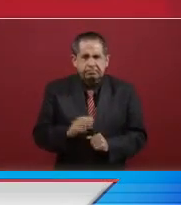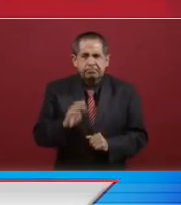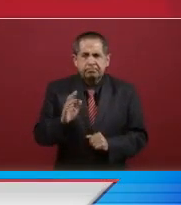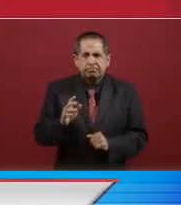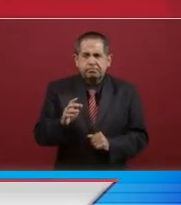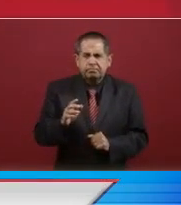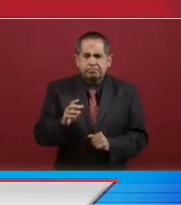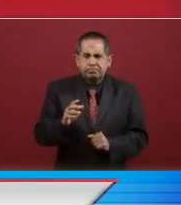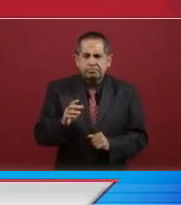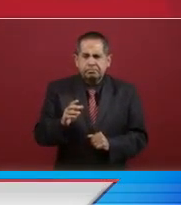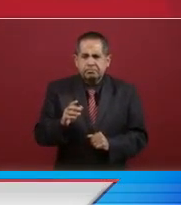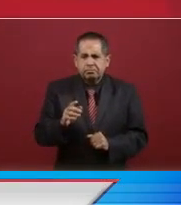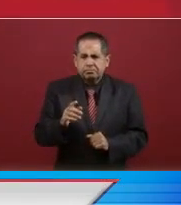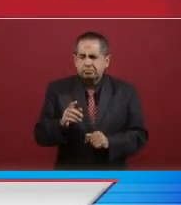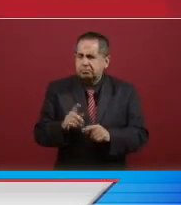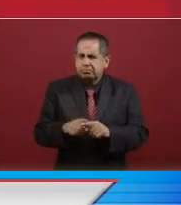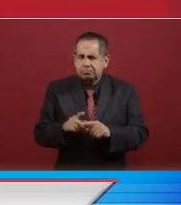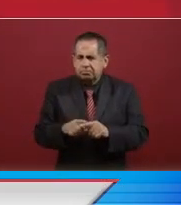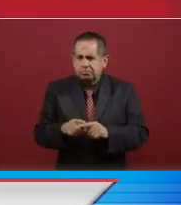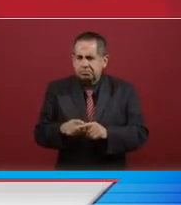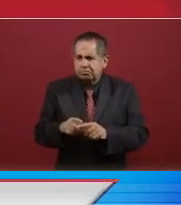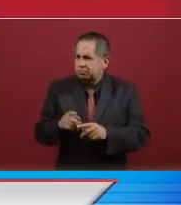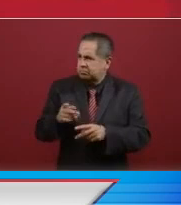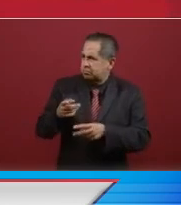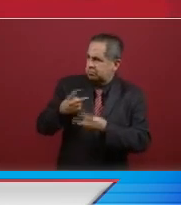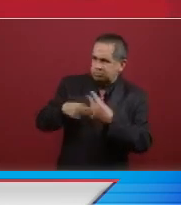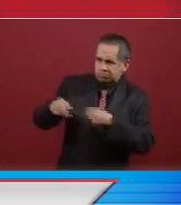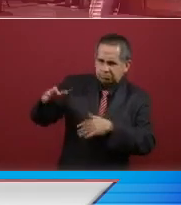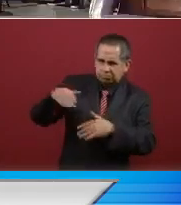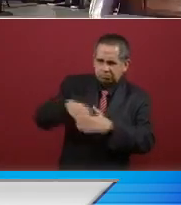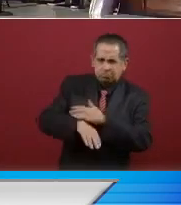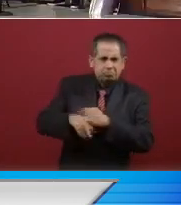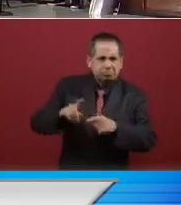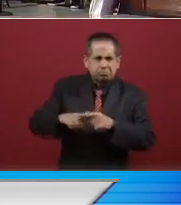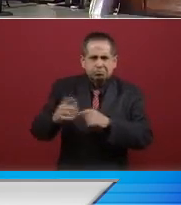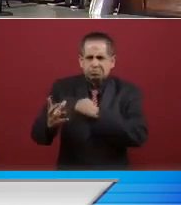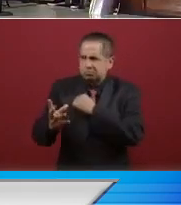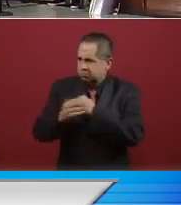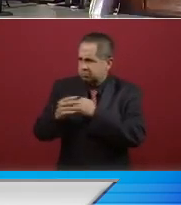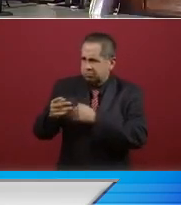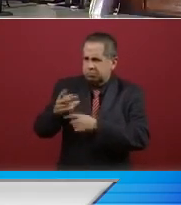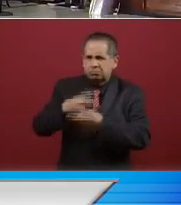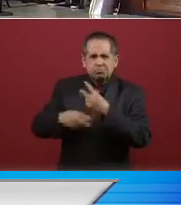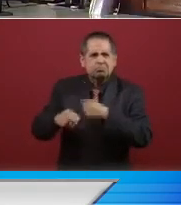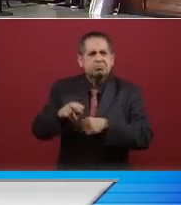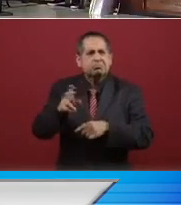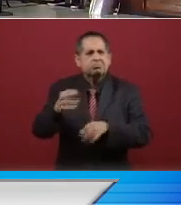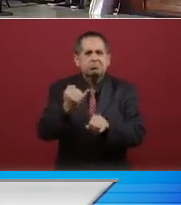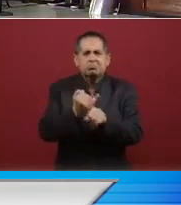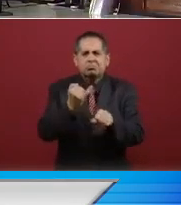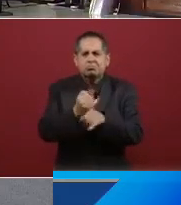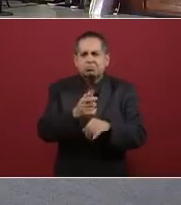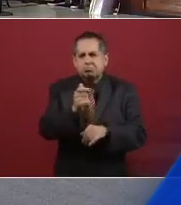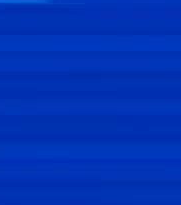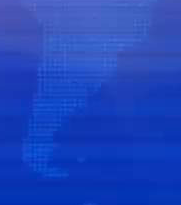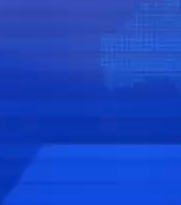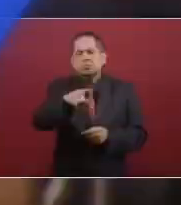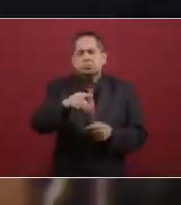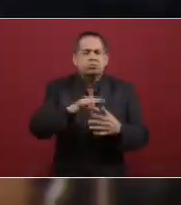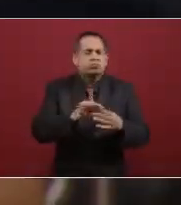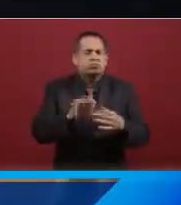entraron quienes estaban solicitando de redes sociales.